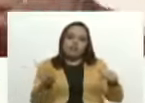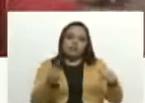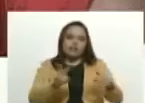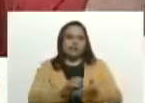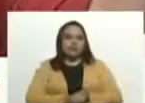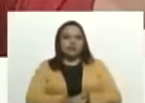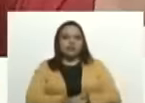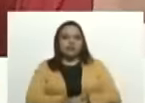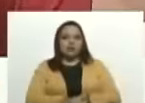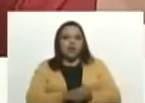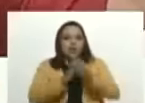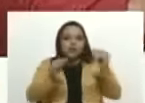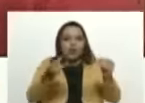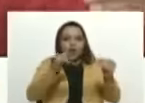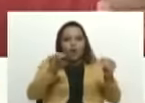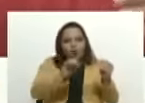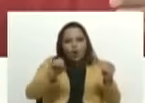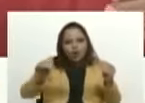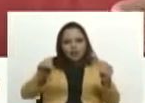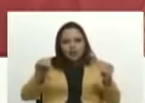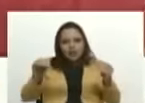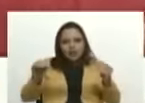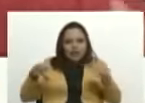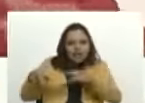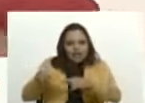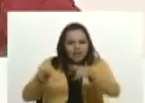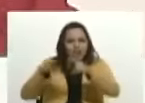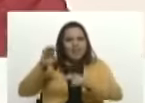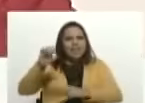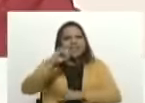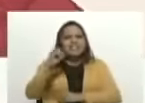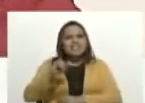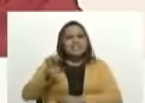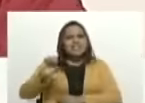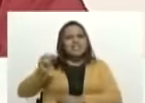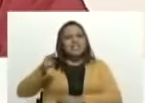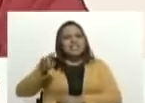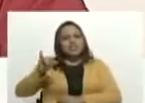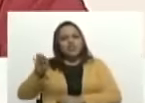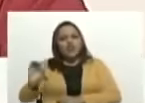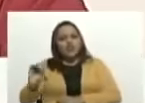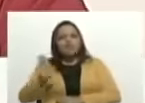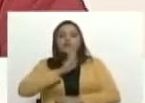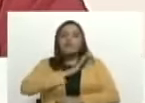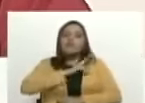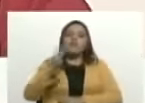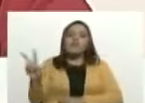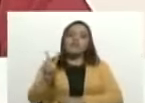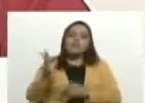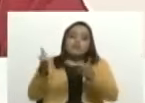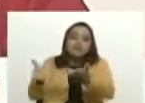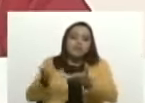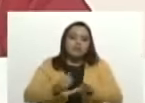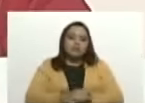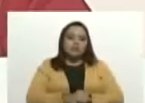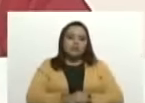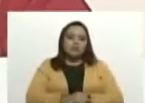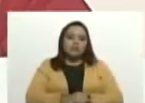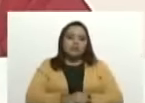Todo lo que esté al oeste del río Esequibo es de Venezuela. Todo. Eso no hay ninguna